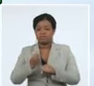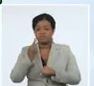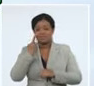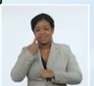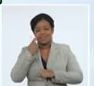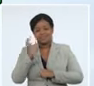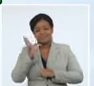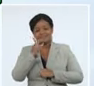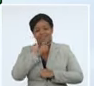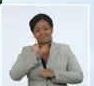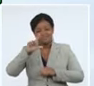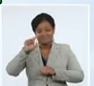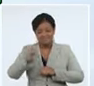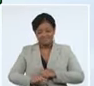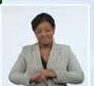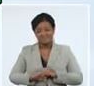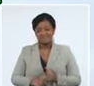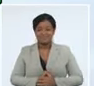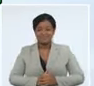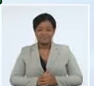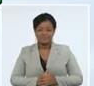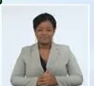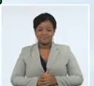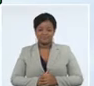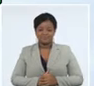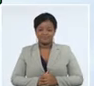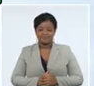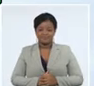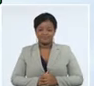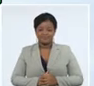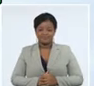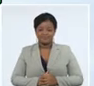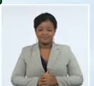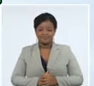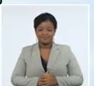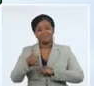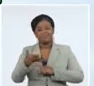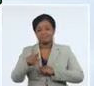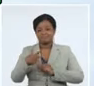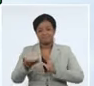reducción en el número de casos. No obstante, Holguín todavía con